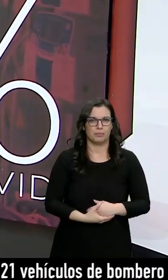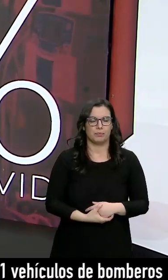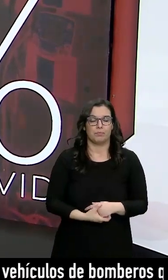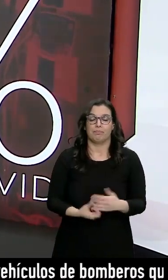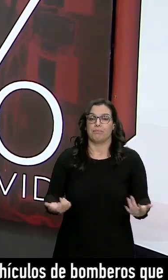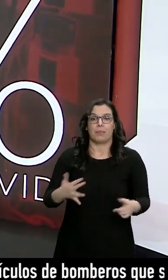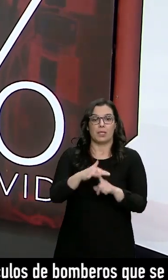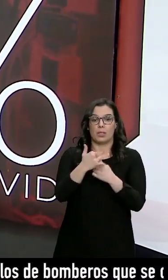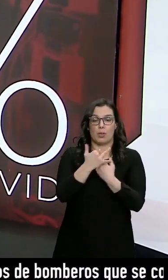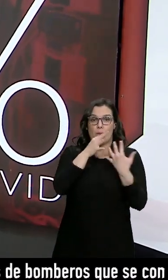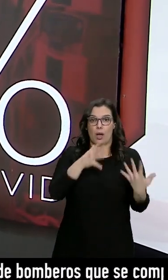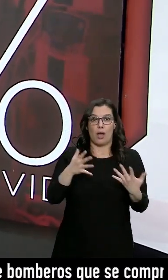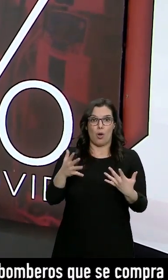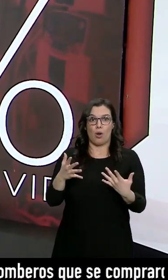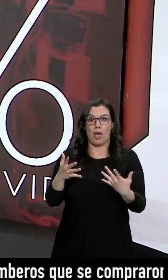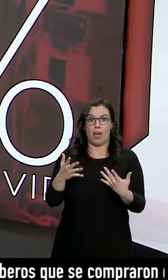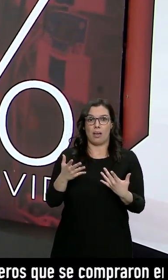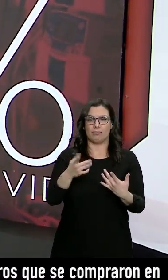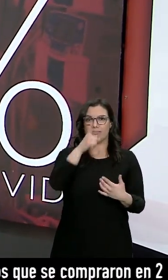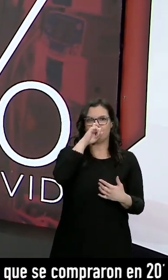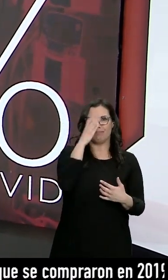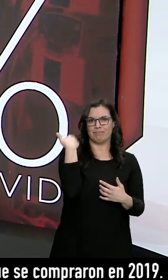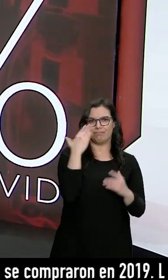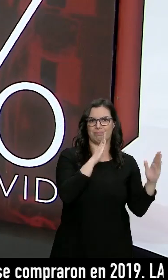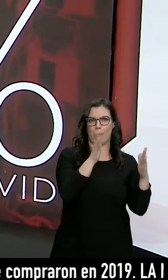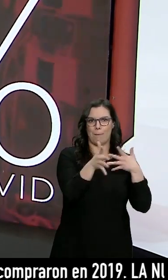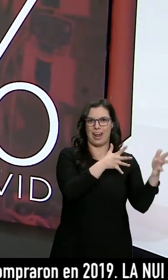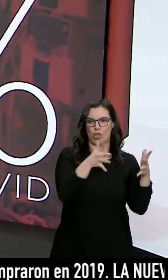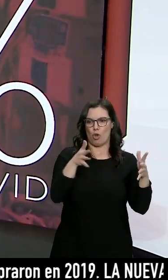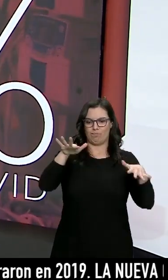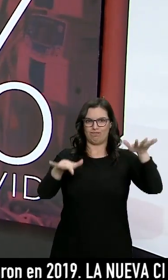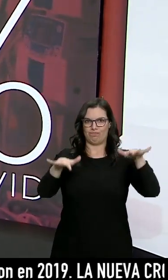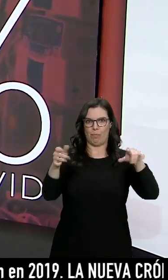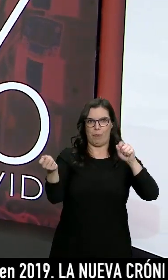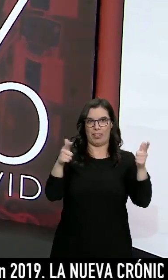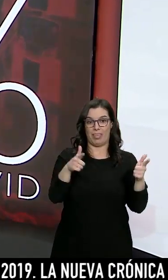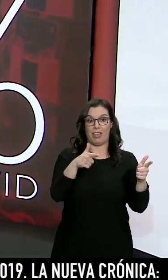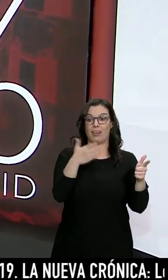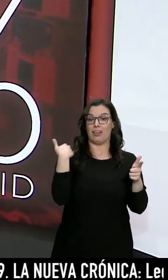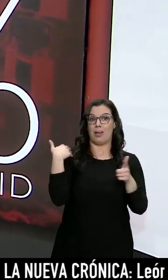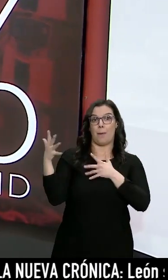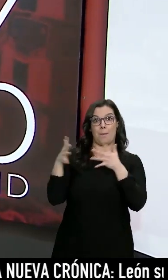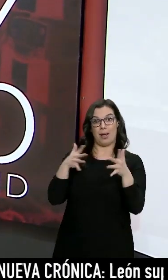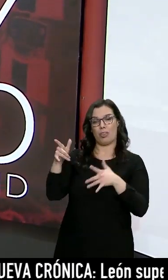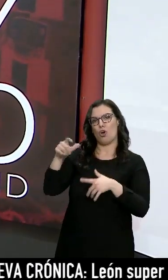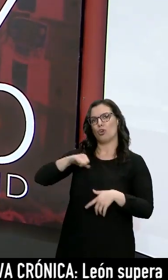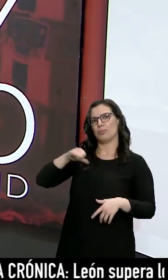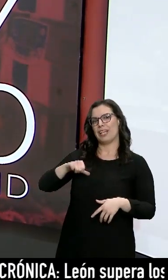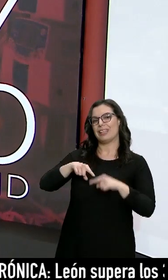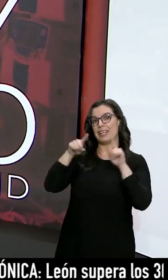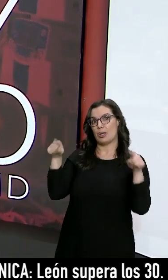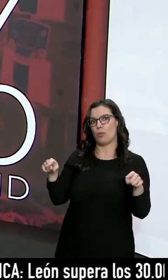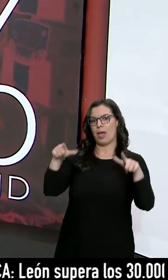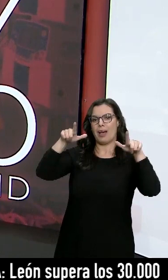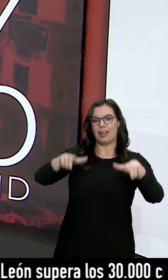Bueno, la situación de ahora empieza a parecerse a la de marzo. Entonces, el Hospital de Segovia tuvo que desmontar su salón de actos y otras